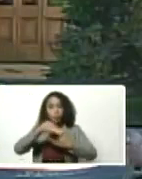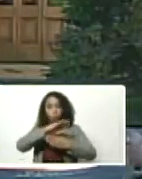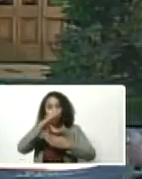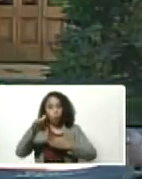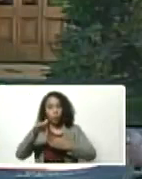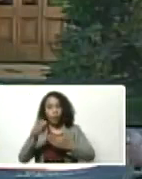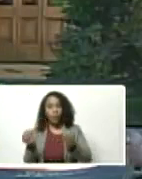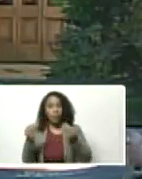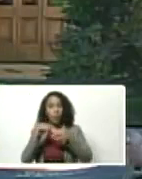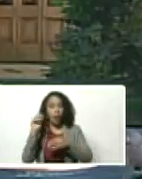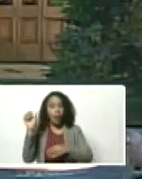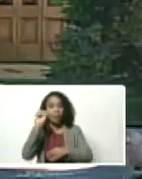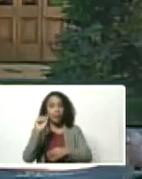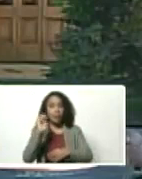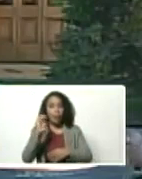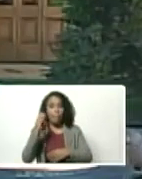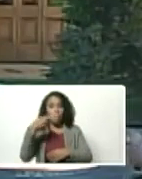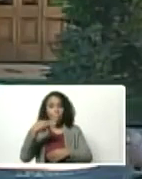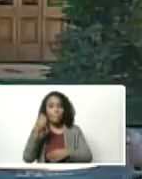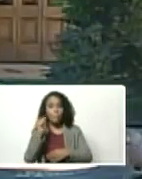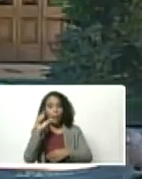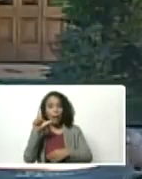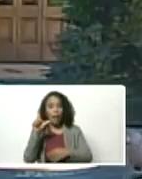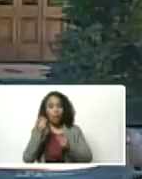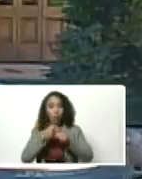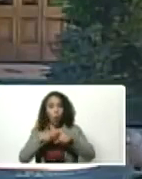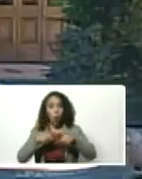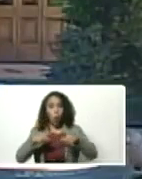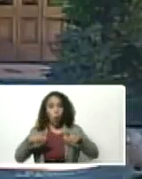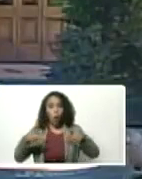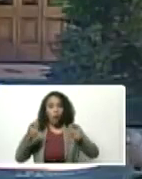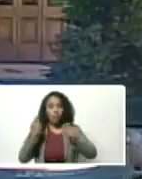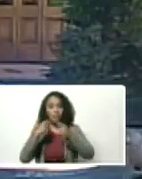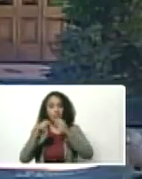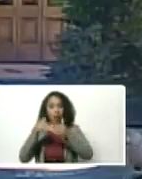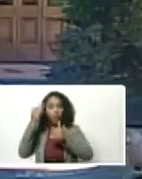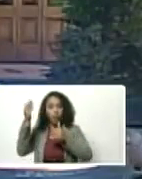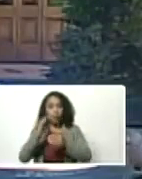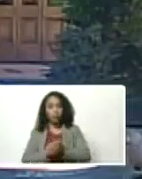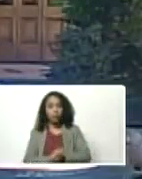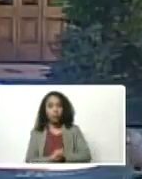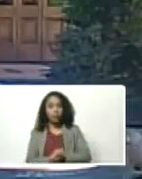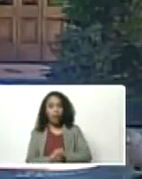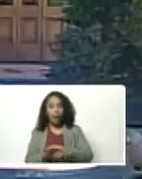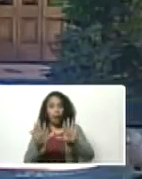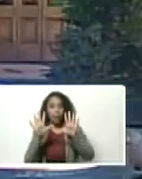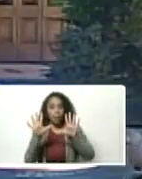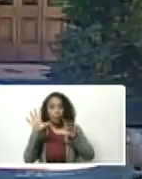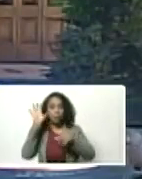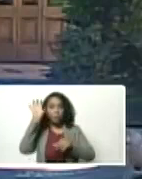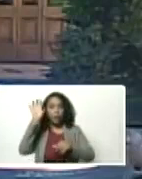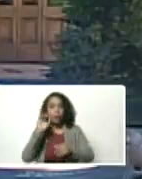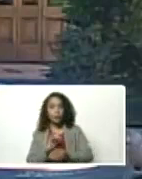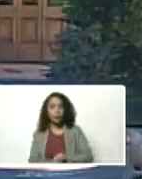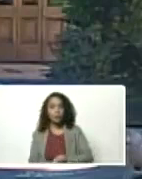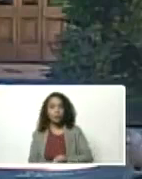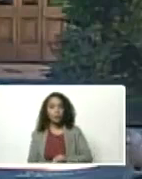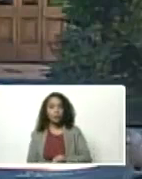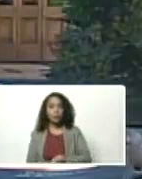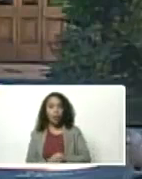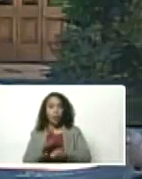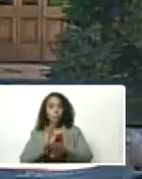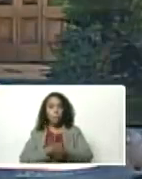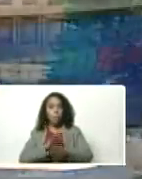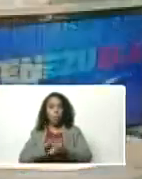CEPAL, en rango de crecimiento de exportaciones. El décimo país, por eso digo,